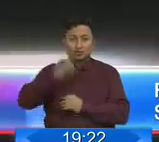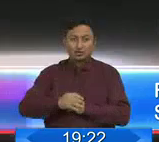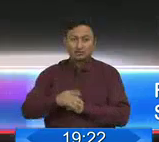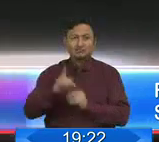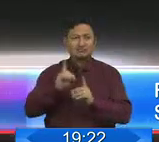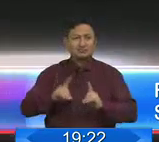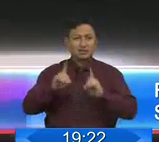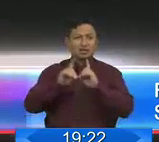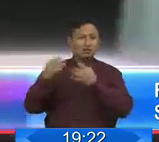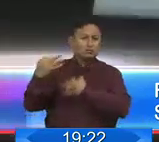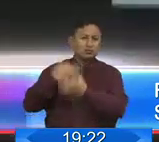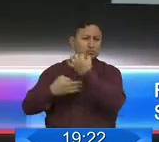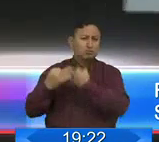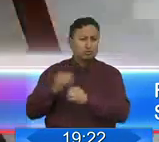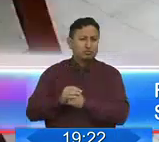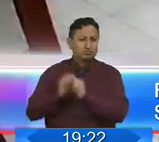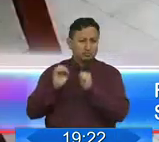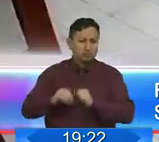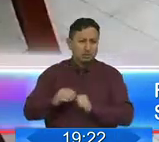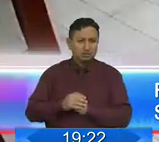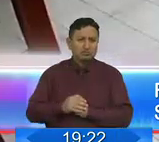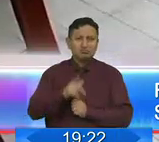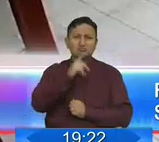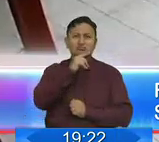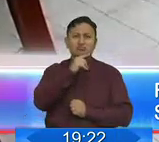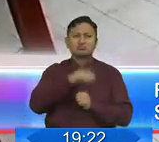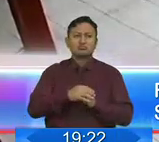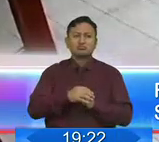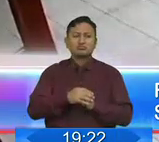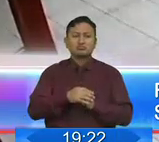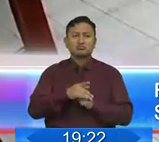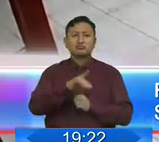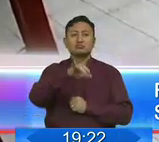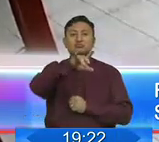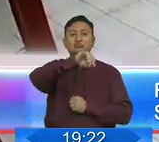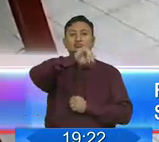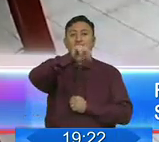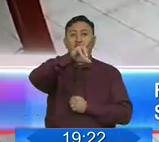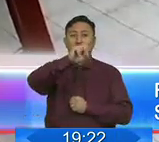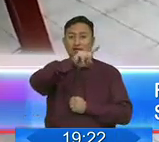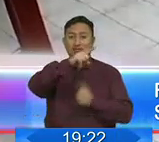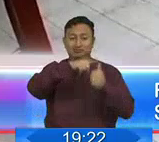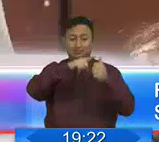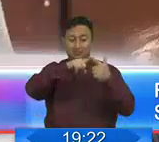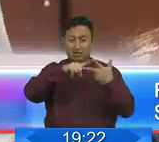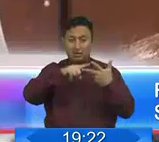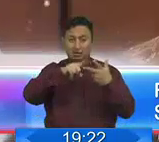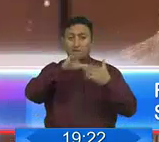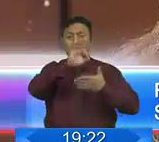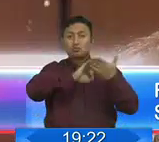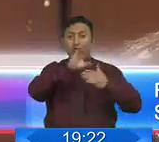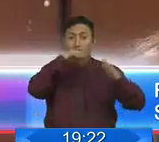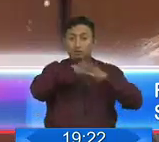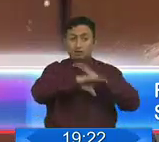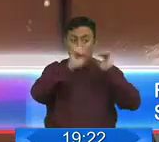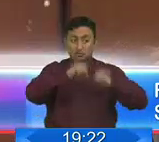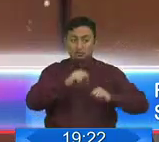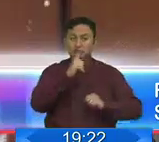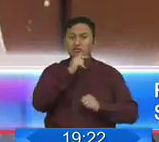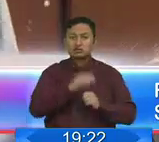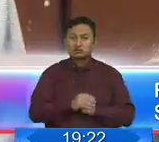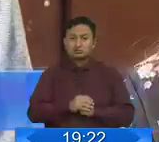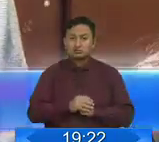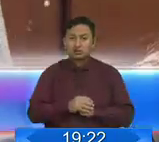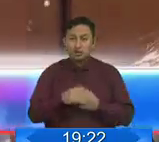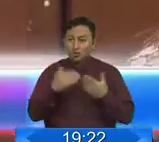datos, además de que explique quién autorizó el ingreso de Javier Paul y Efraín a Mataje. Rechazamos por completo cualquier tipo